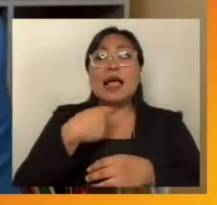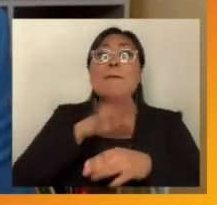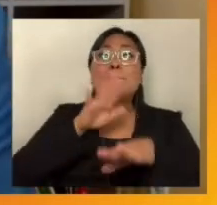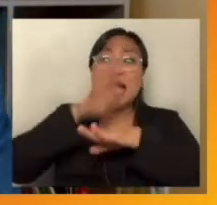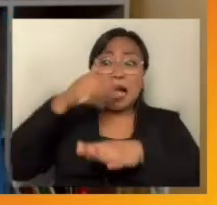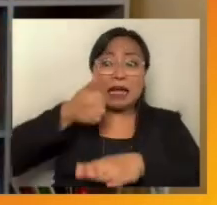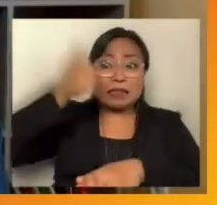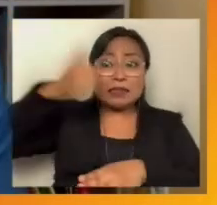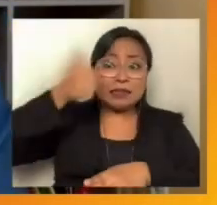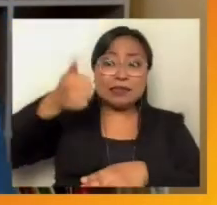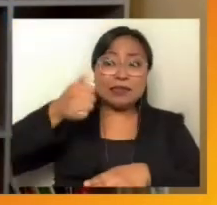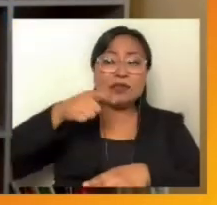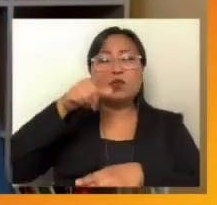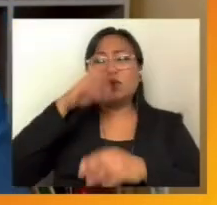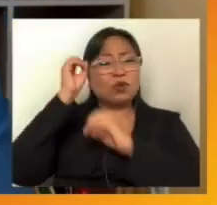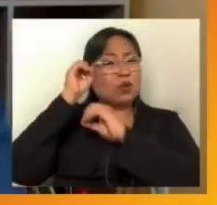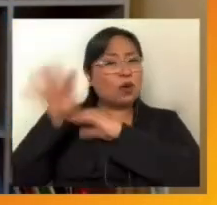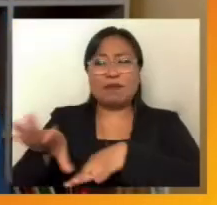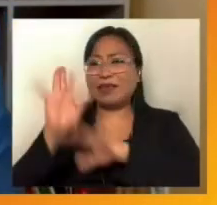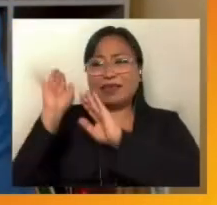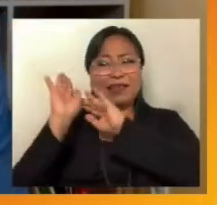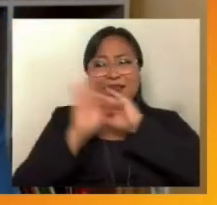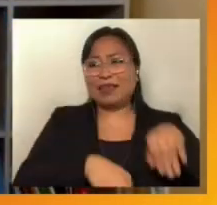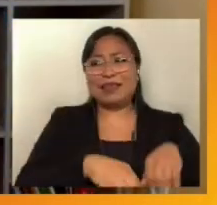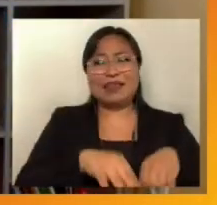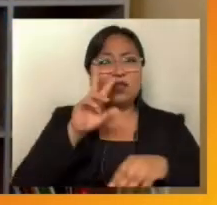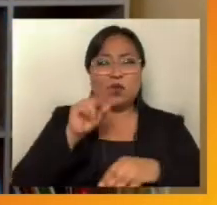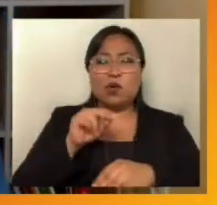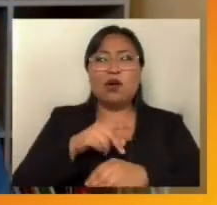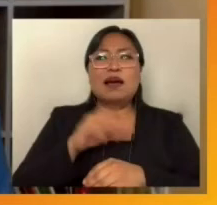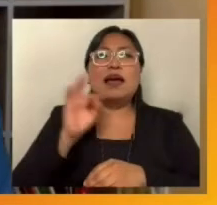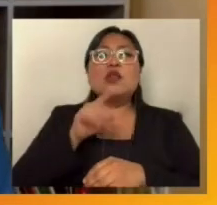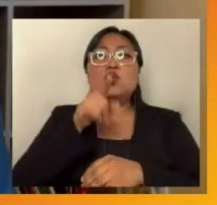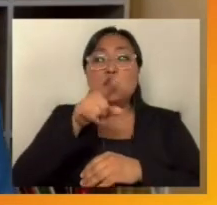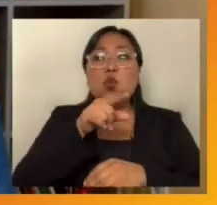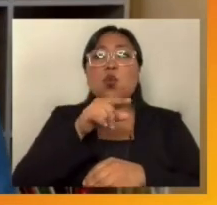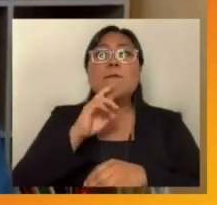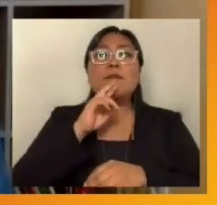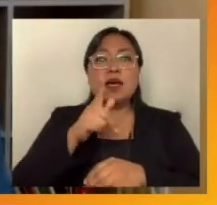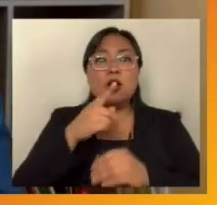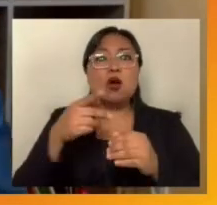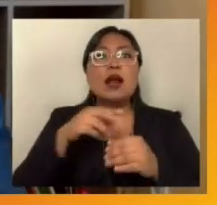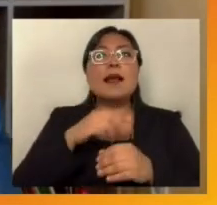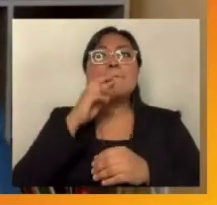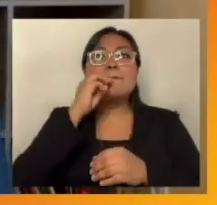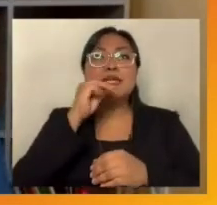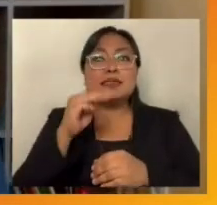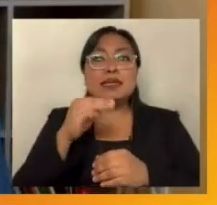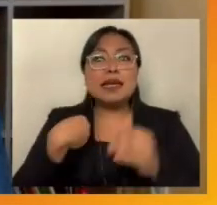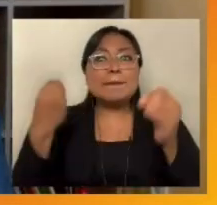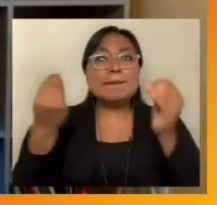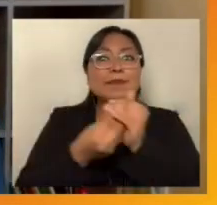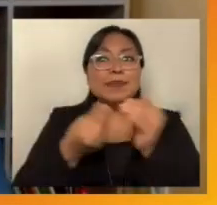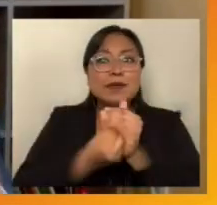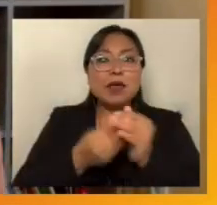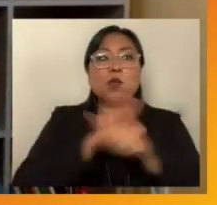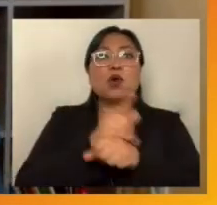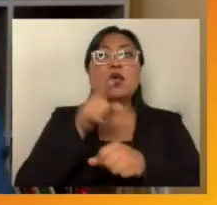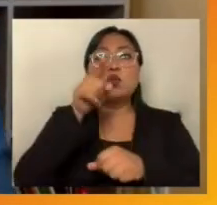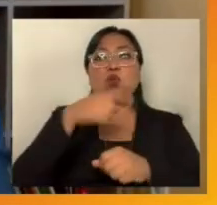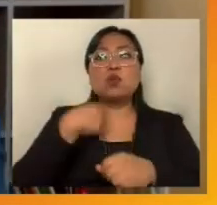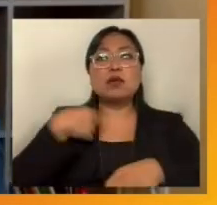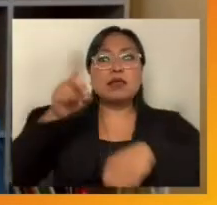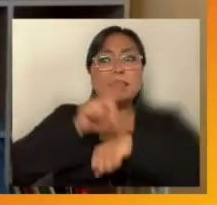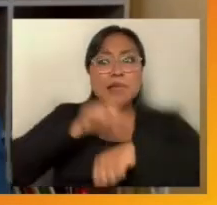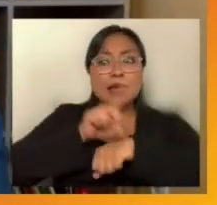y preocúpate de iniciar conversaciones en privado Tú creas contenido todos los días, hablando con la